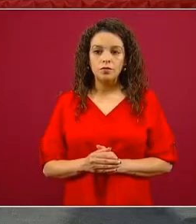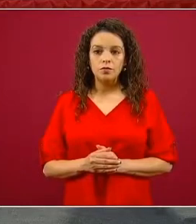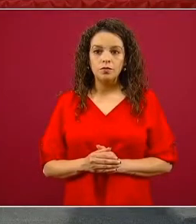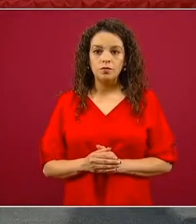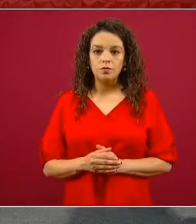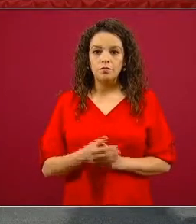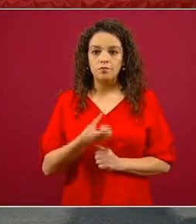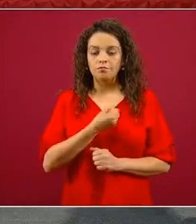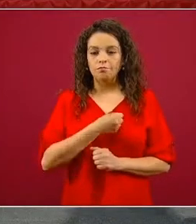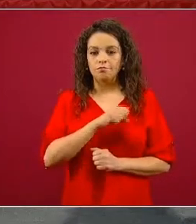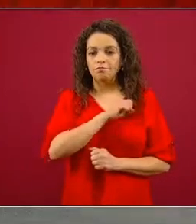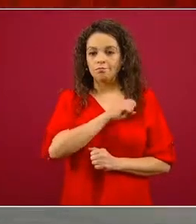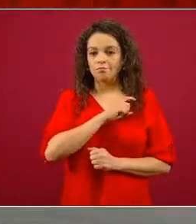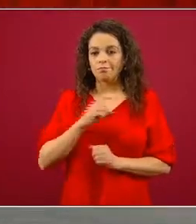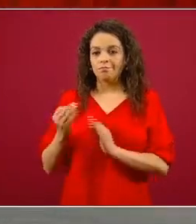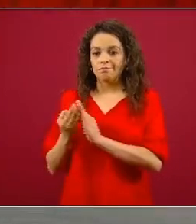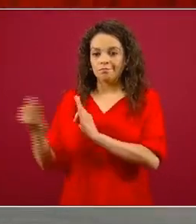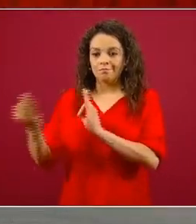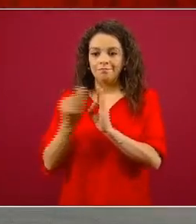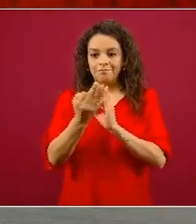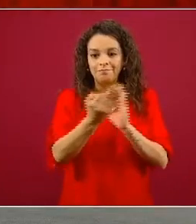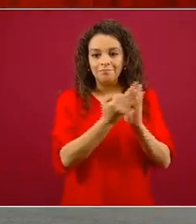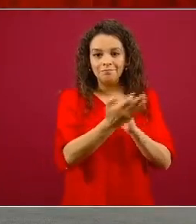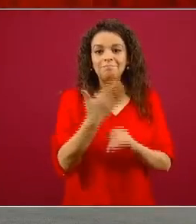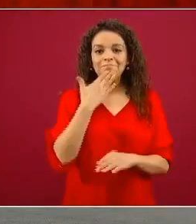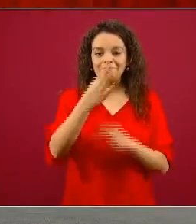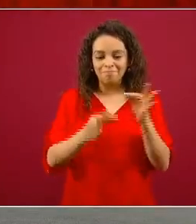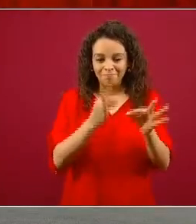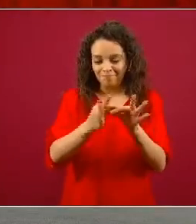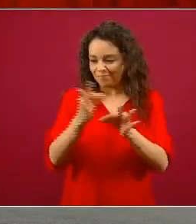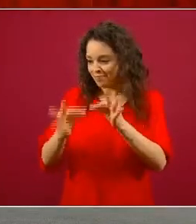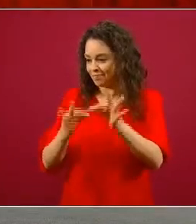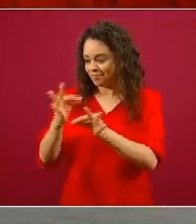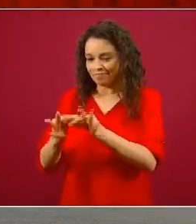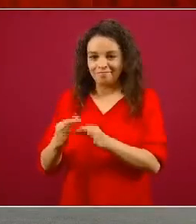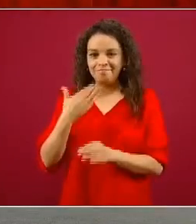Sí. Pasamos la prueba.